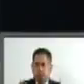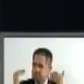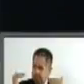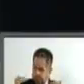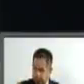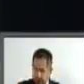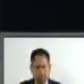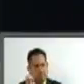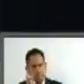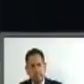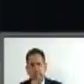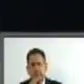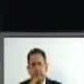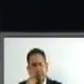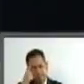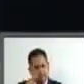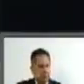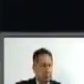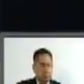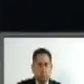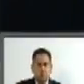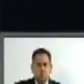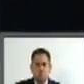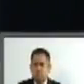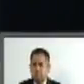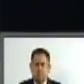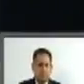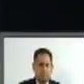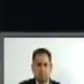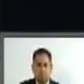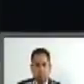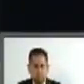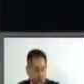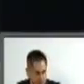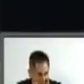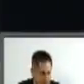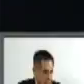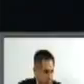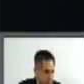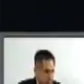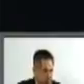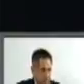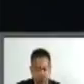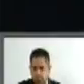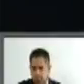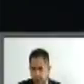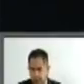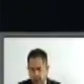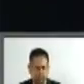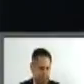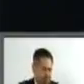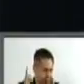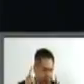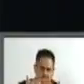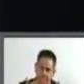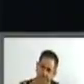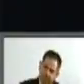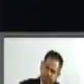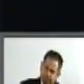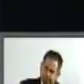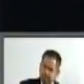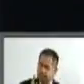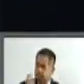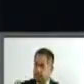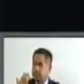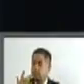garantizar un gobierno democrático y cercano a las necesidades de la ciudadanía. Enhorabuena por el 150 aniversario